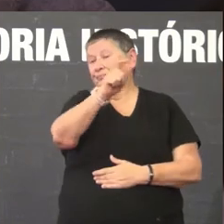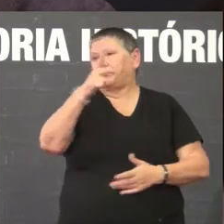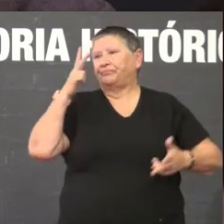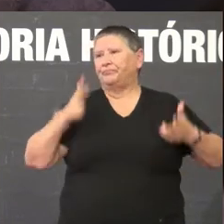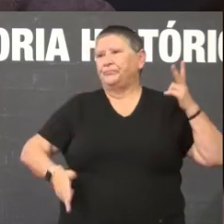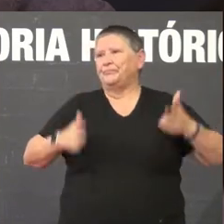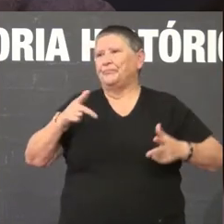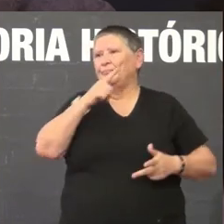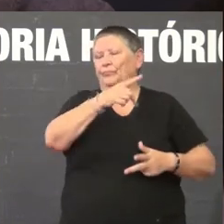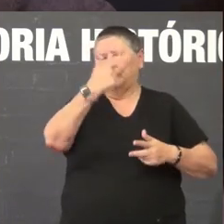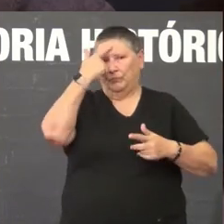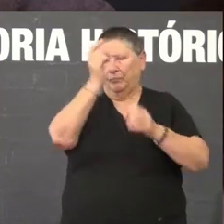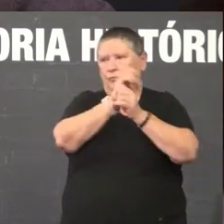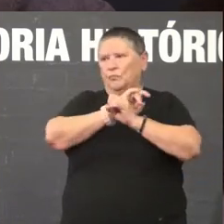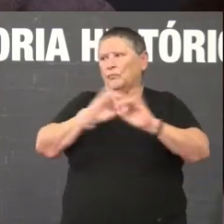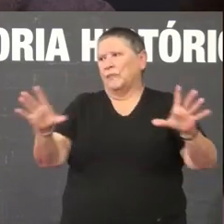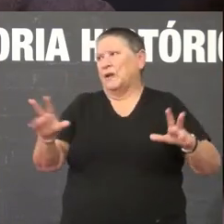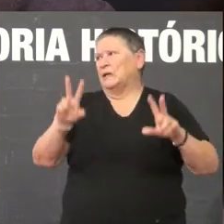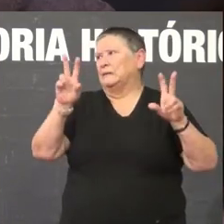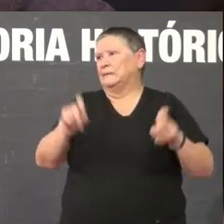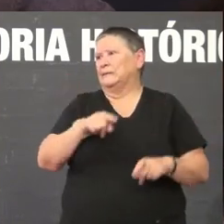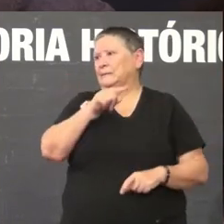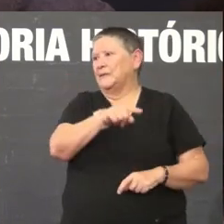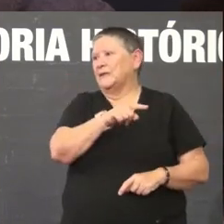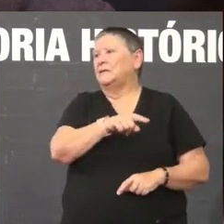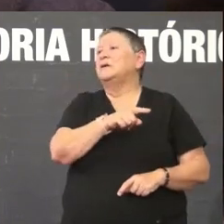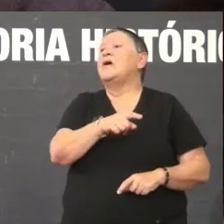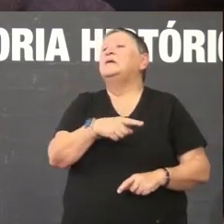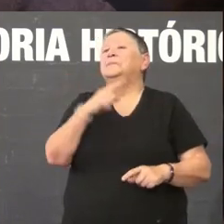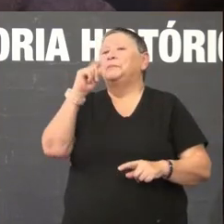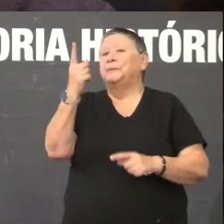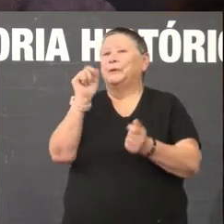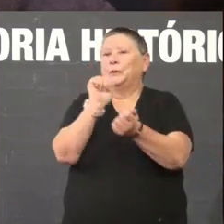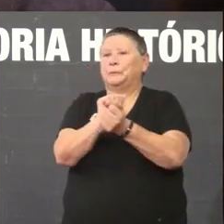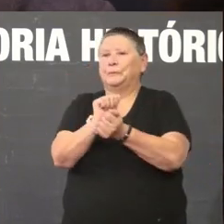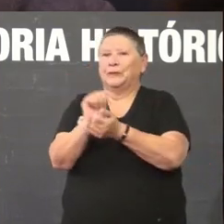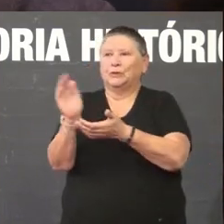tiñan clarísimo ese asunto. E, ao final, sacaron presos primeiro,